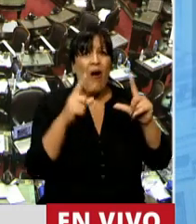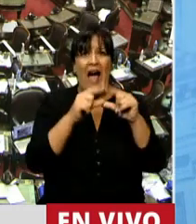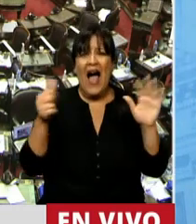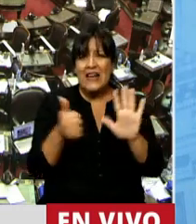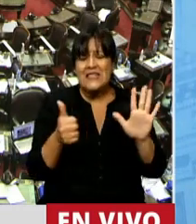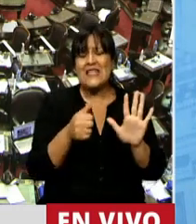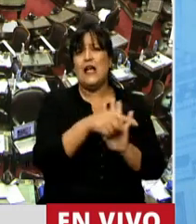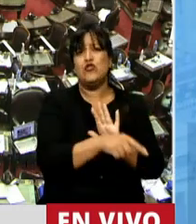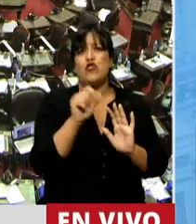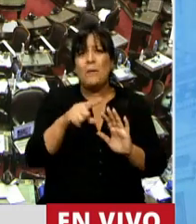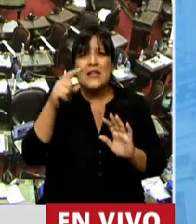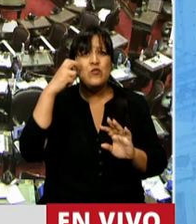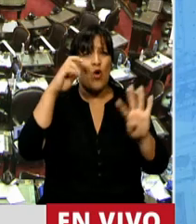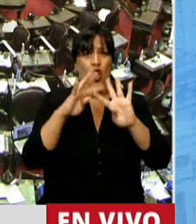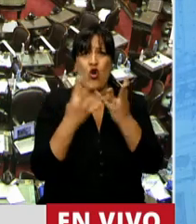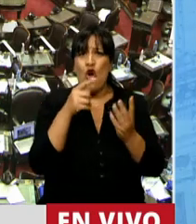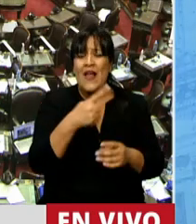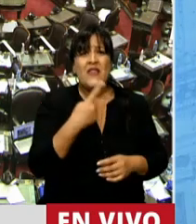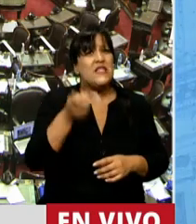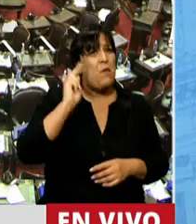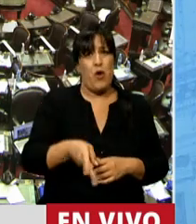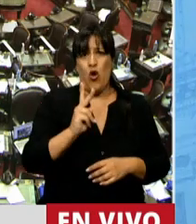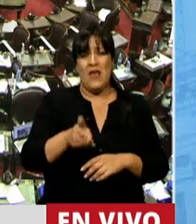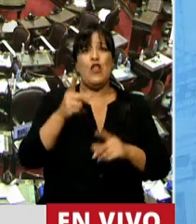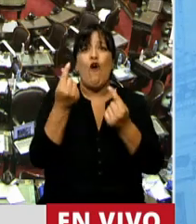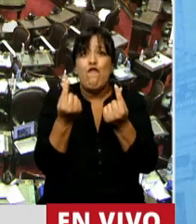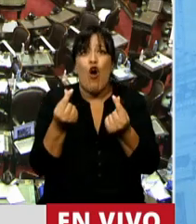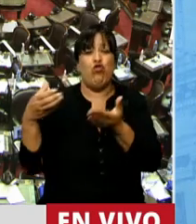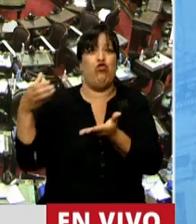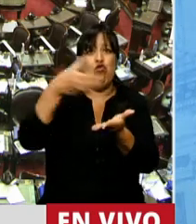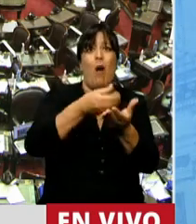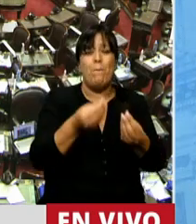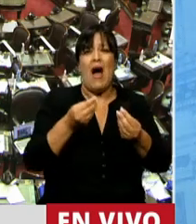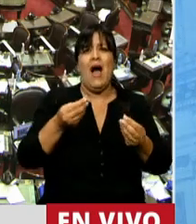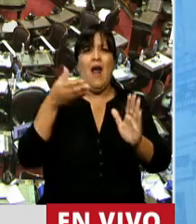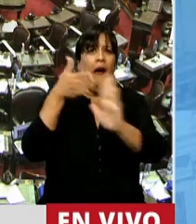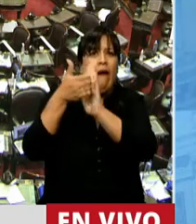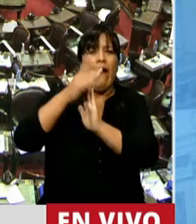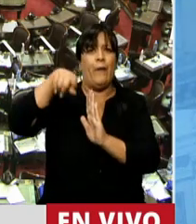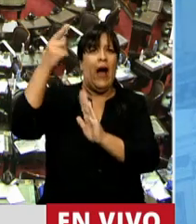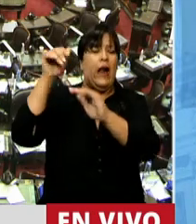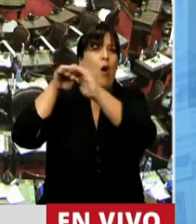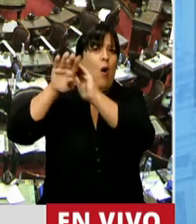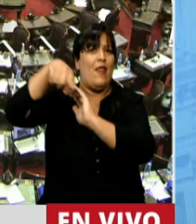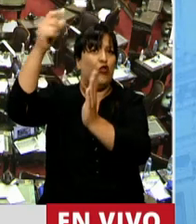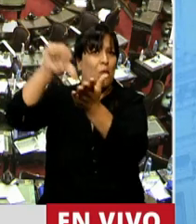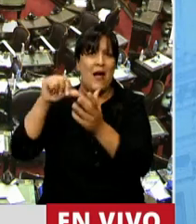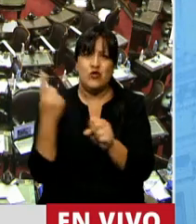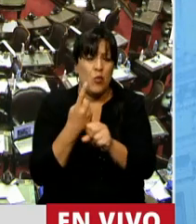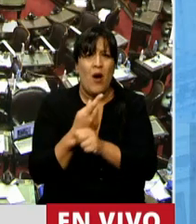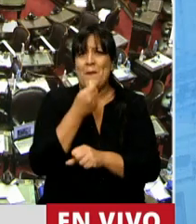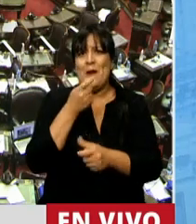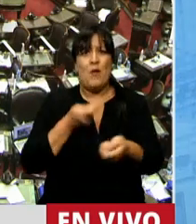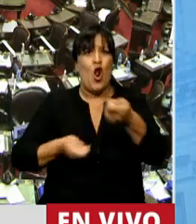estatuto del propio organismo que taxativamente prohíbe que los fondos prestados sean destinados a la fuga de capitales, si tenemos que ir con pies de plomo a